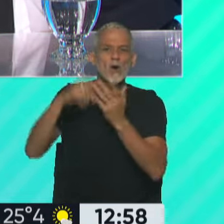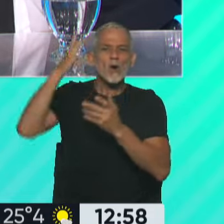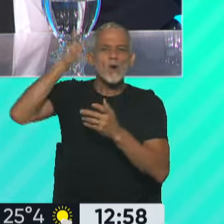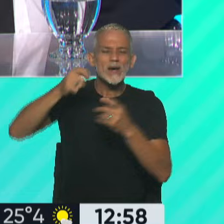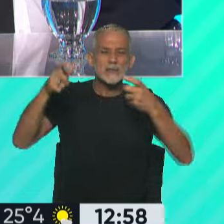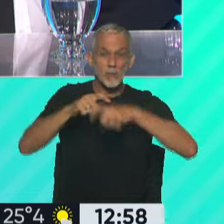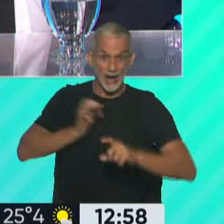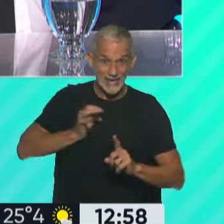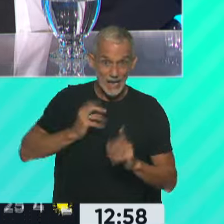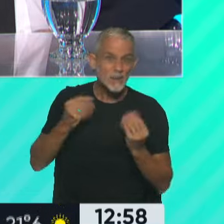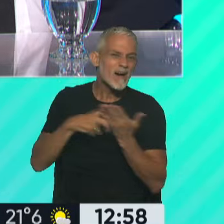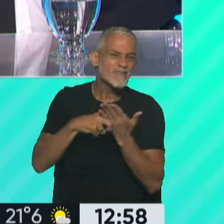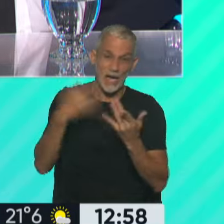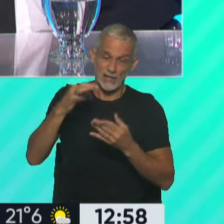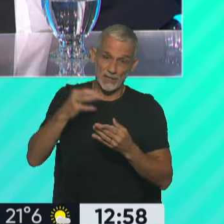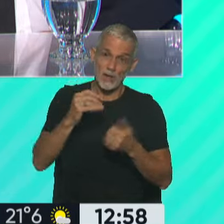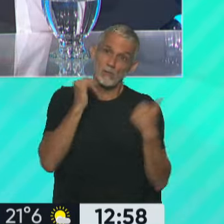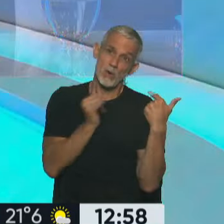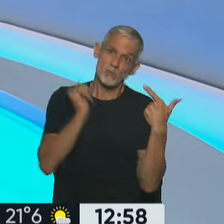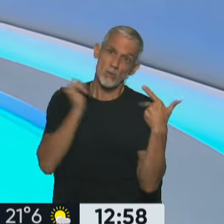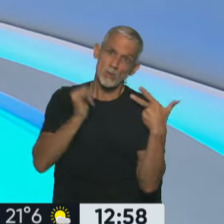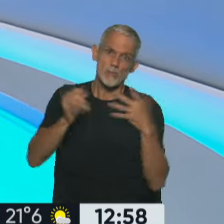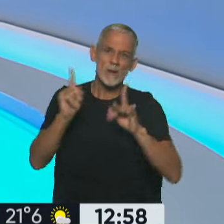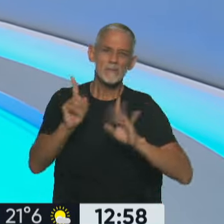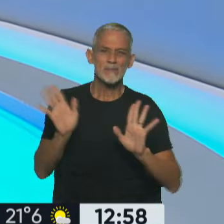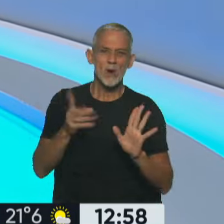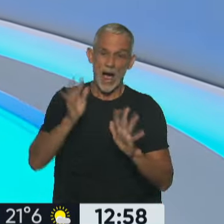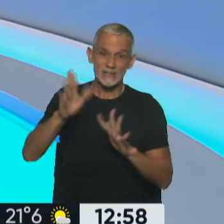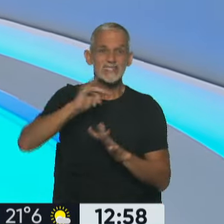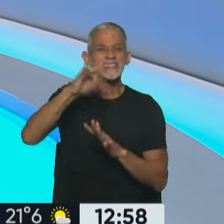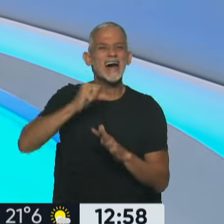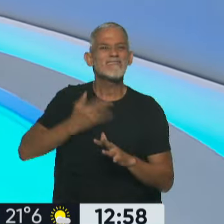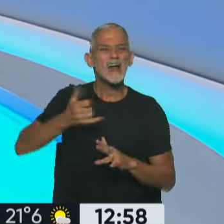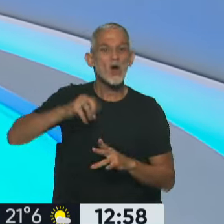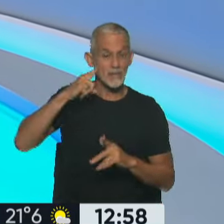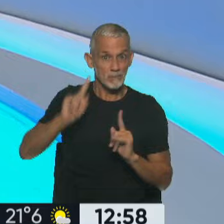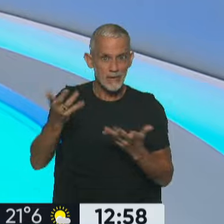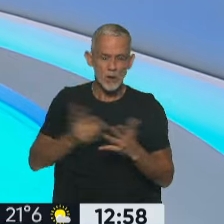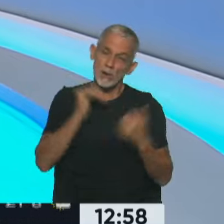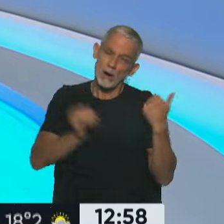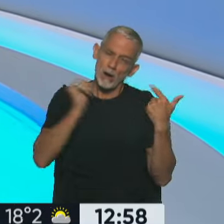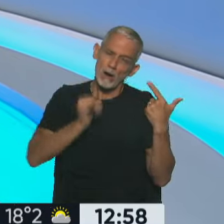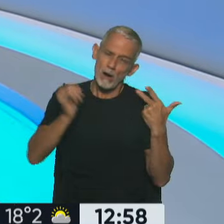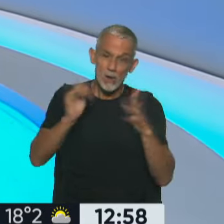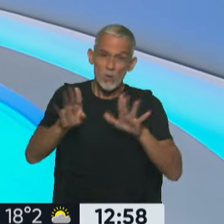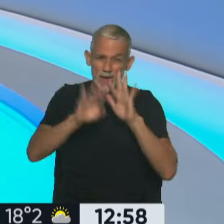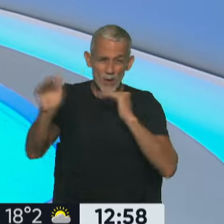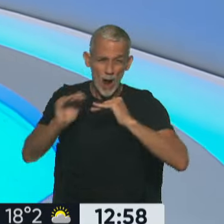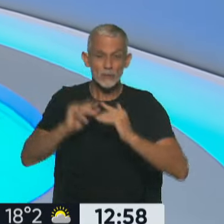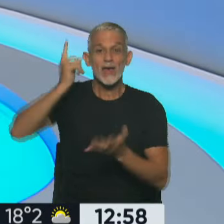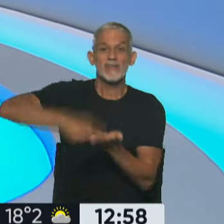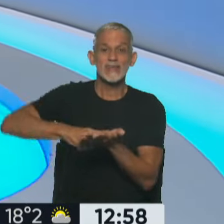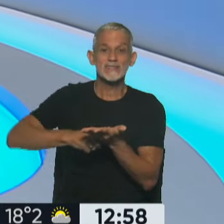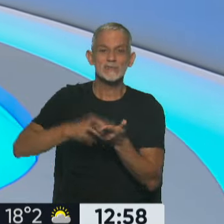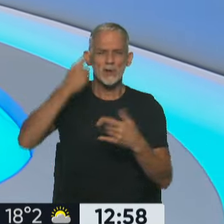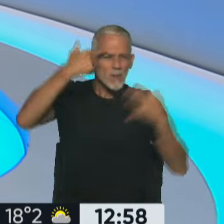el examen para fiscal, uno tiene que recitar el catecismo zafaroniano. No es de extrañar que haya decisiones contrarias a